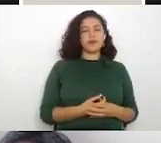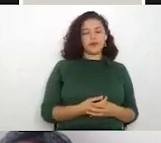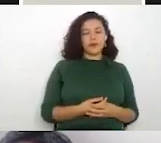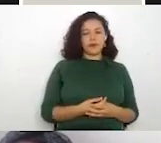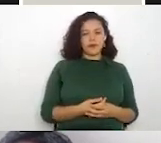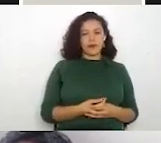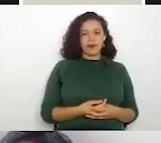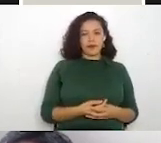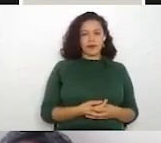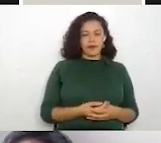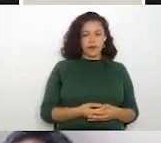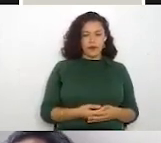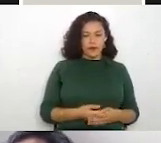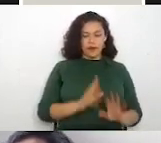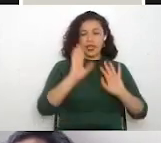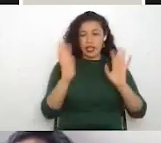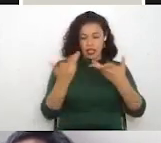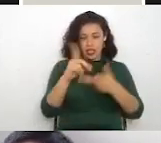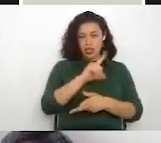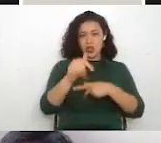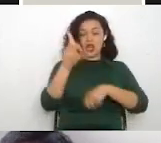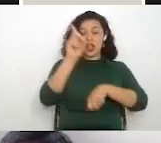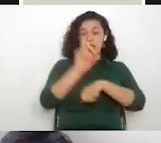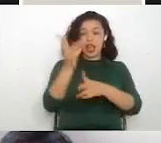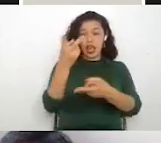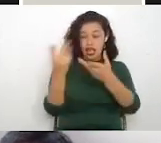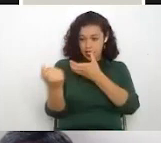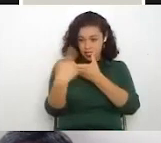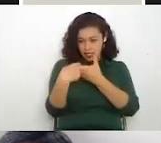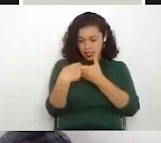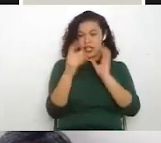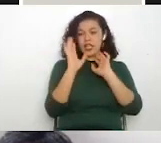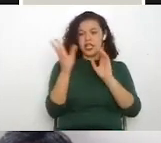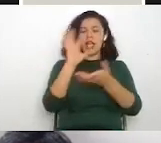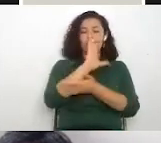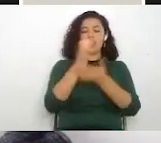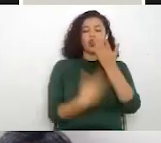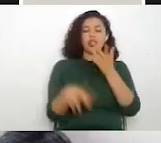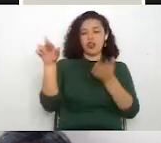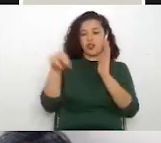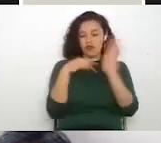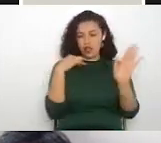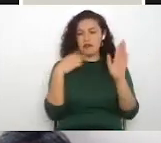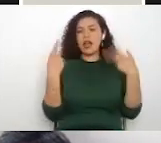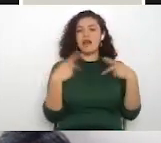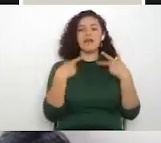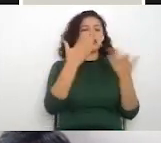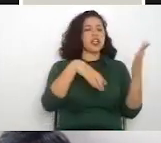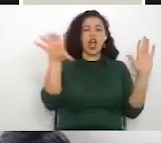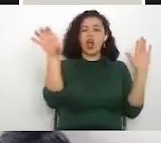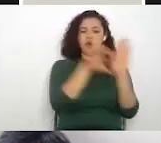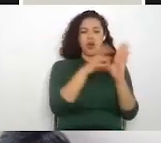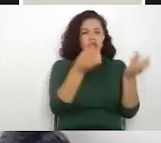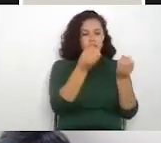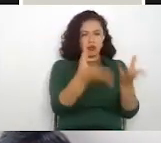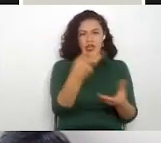Y bueno, pues ya se presenta el día del ingreso, se firma el contrato y se entrega la habitación a la nueva residente y a sus